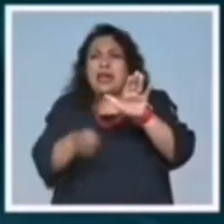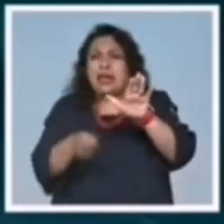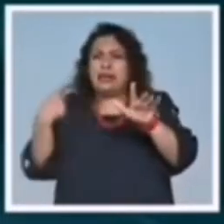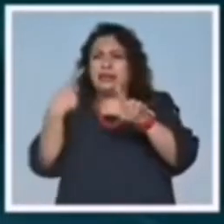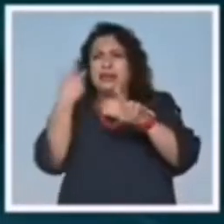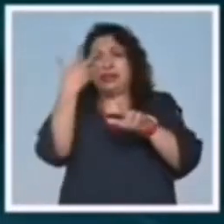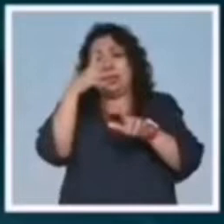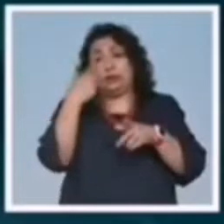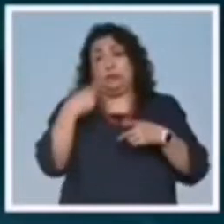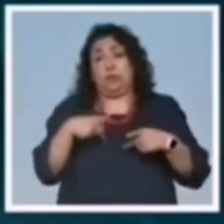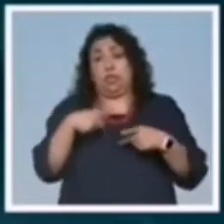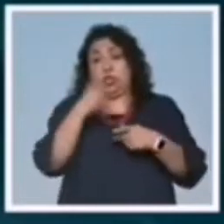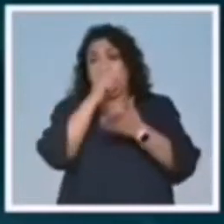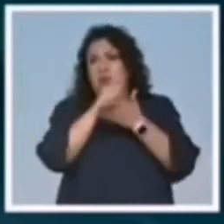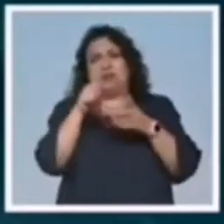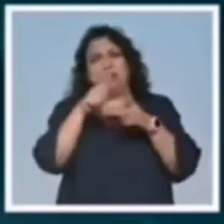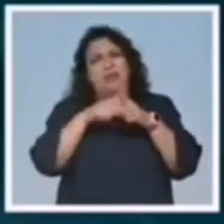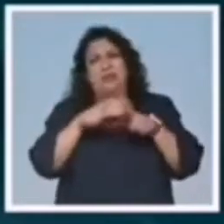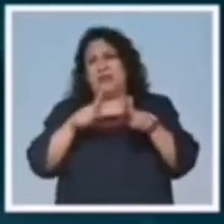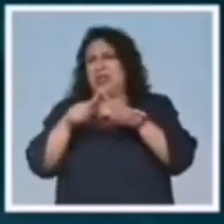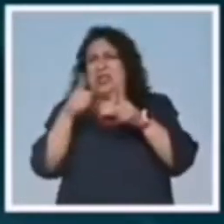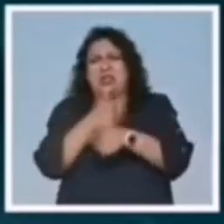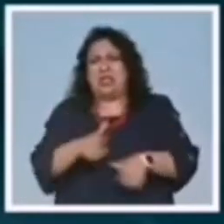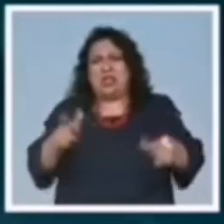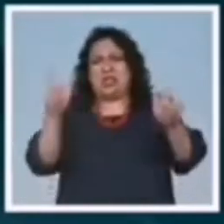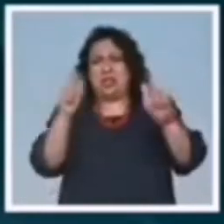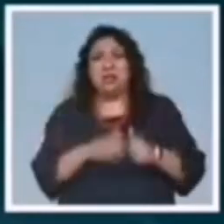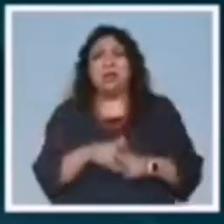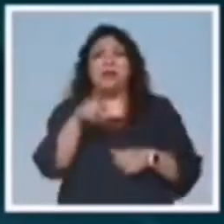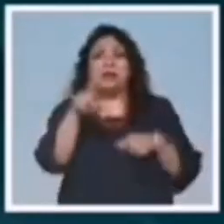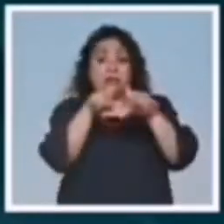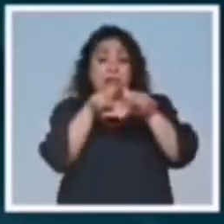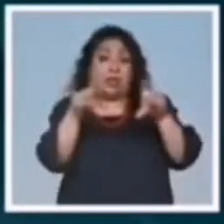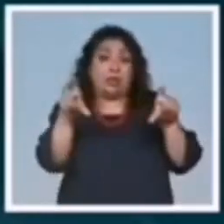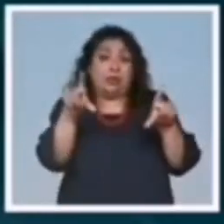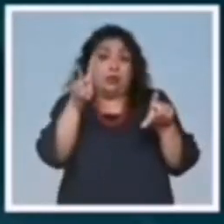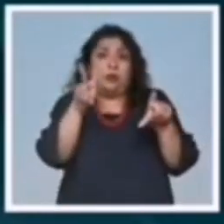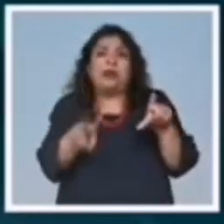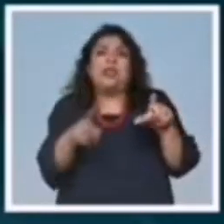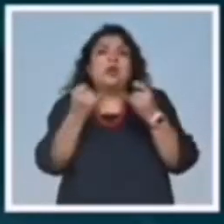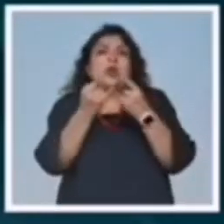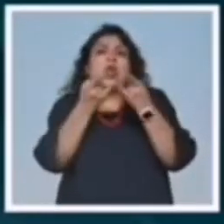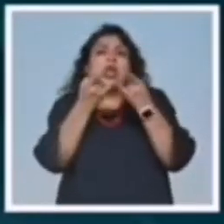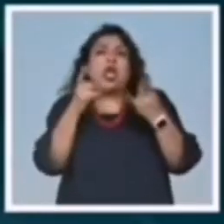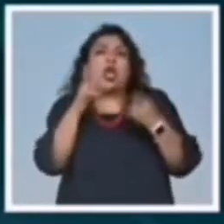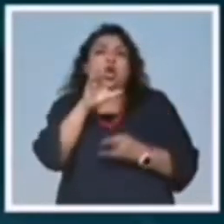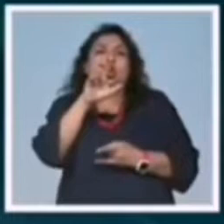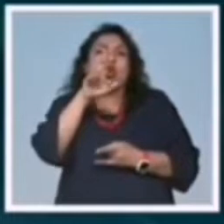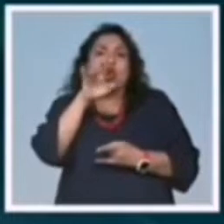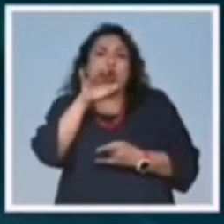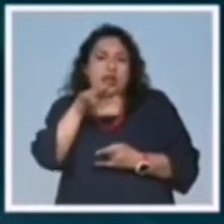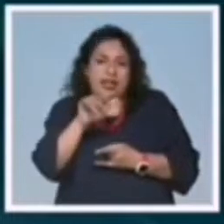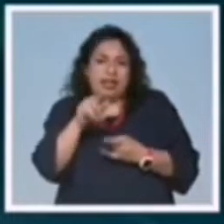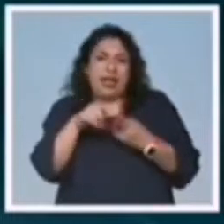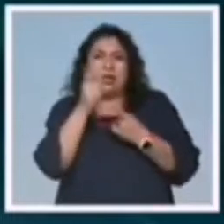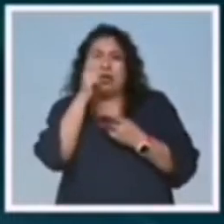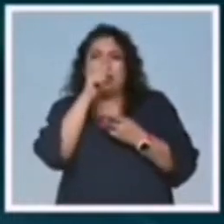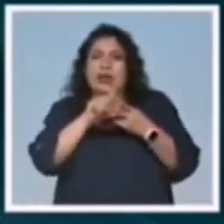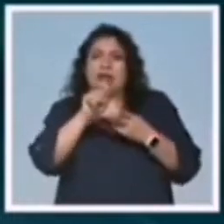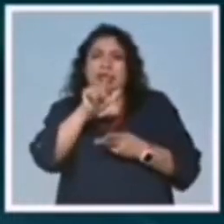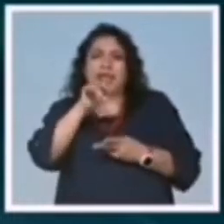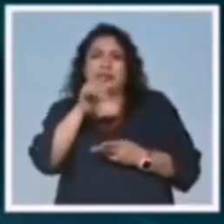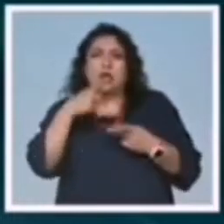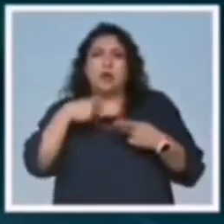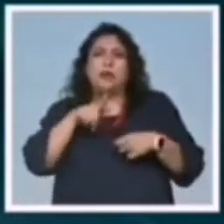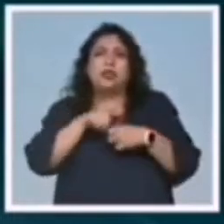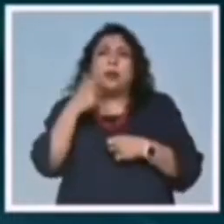estos 10 escritores fue diverso y libre. El texto en realidad es una suerte como crónica, ensayo personal, donde encuentro un poco